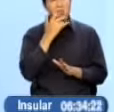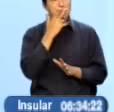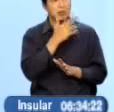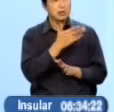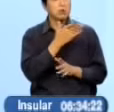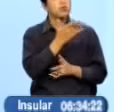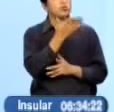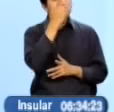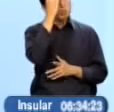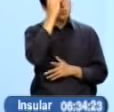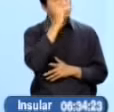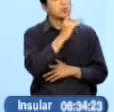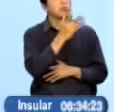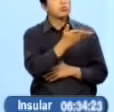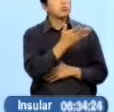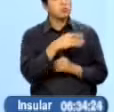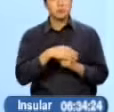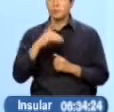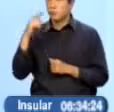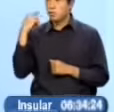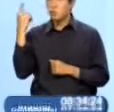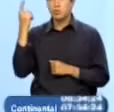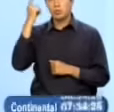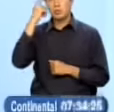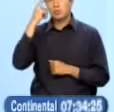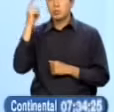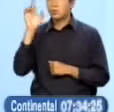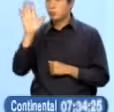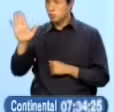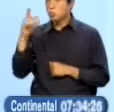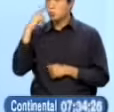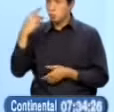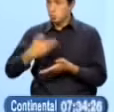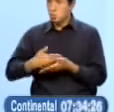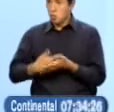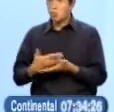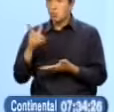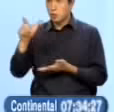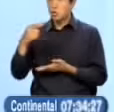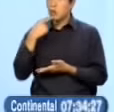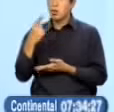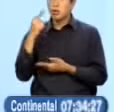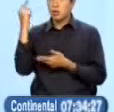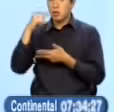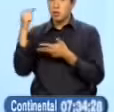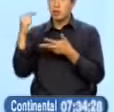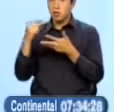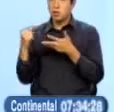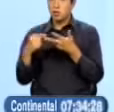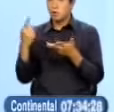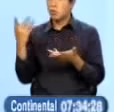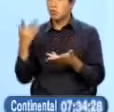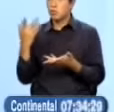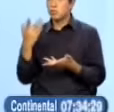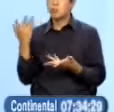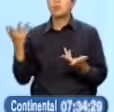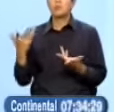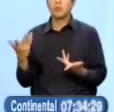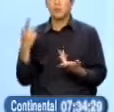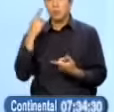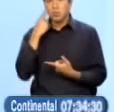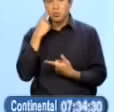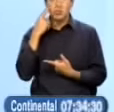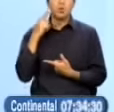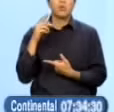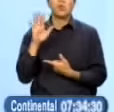ustedes pero carlos nuestra posición es que el que acusa tiene que demostrar las las acusaciones que realiza de hecho además a fundamedios